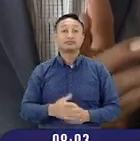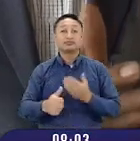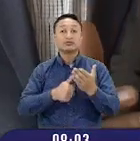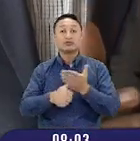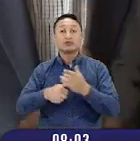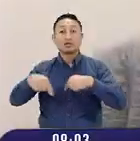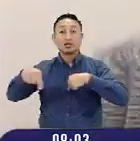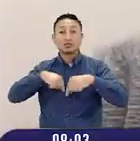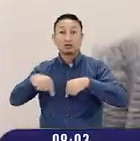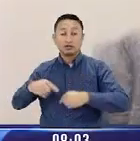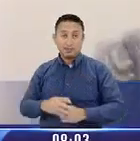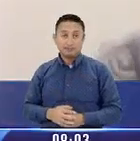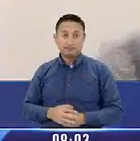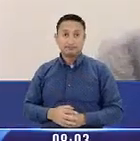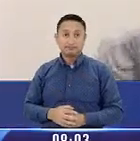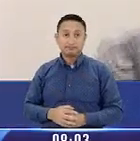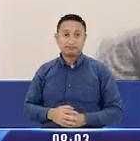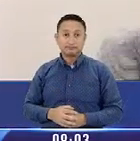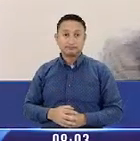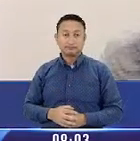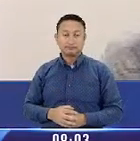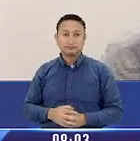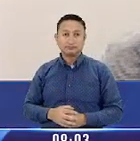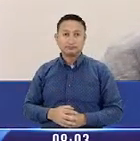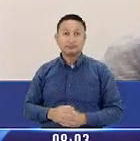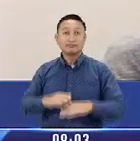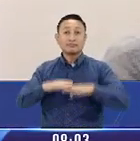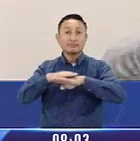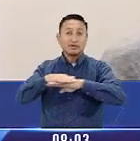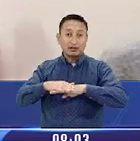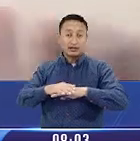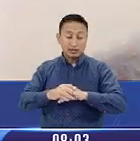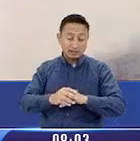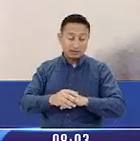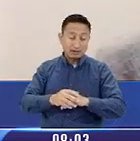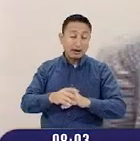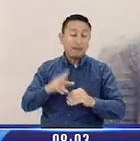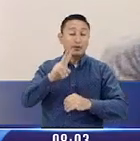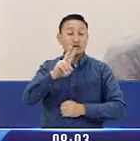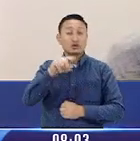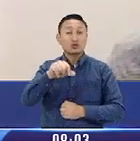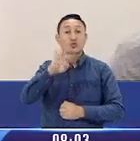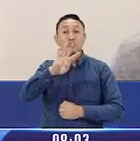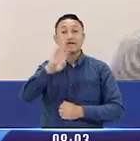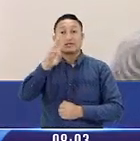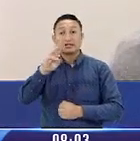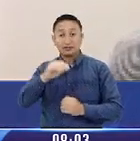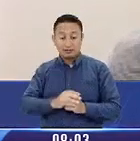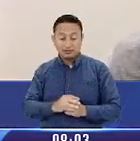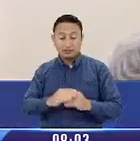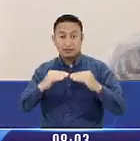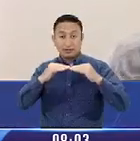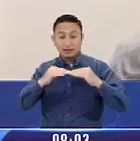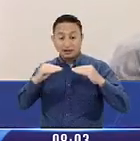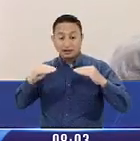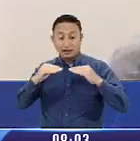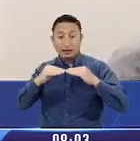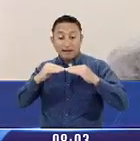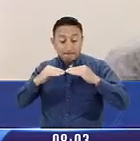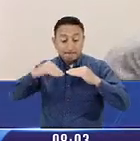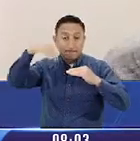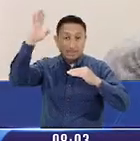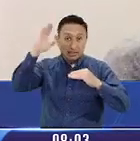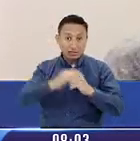transporte terrestre eh la base es 2246 y ahí todo lo que